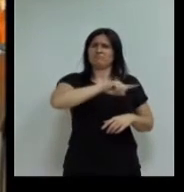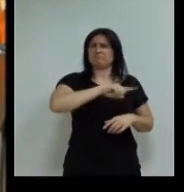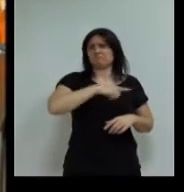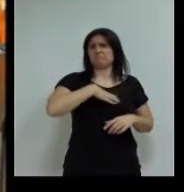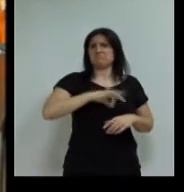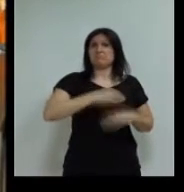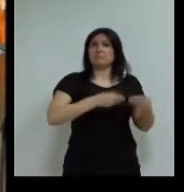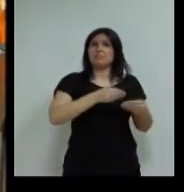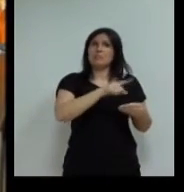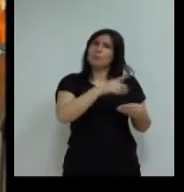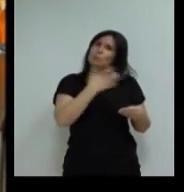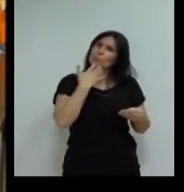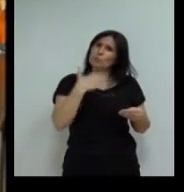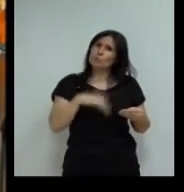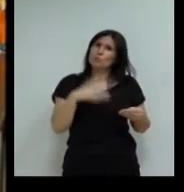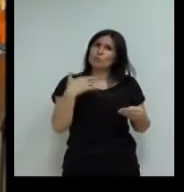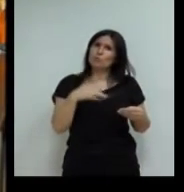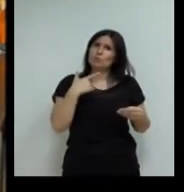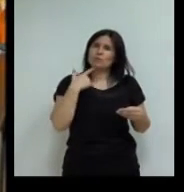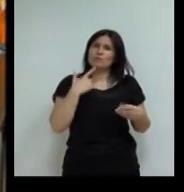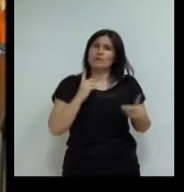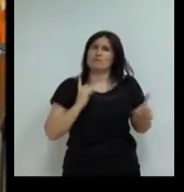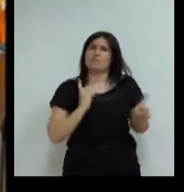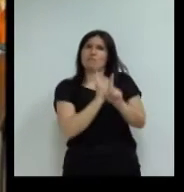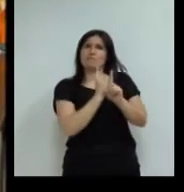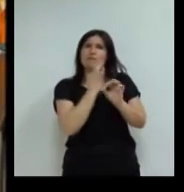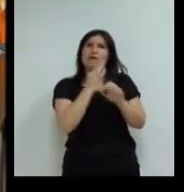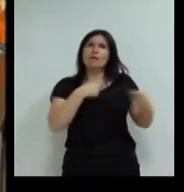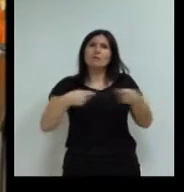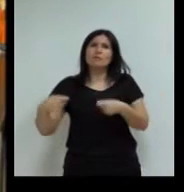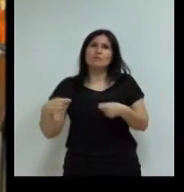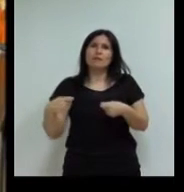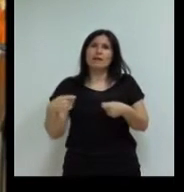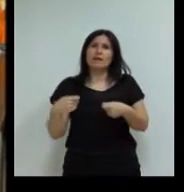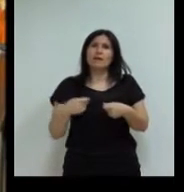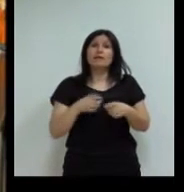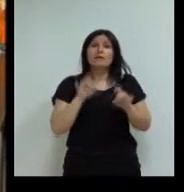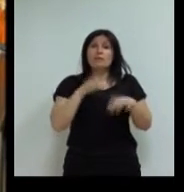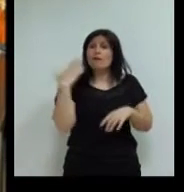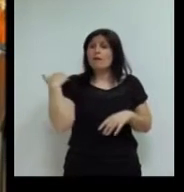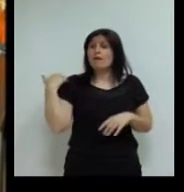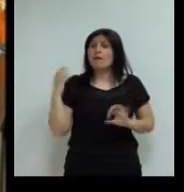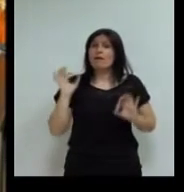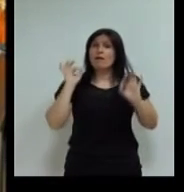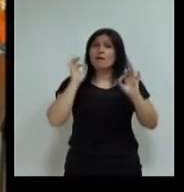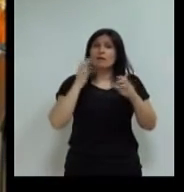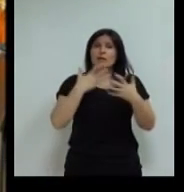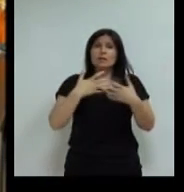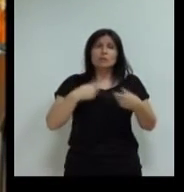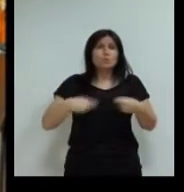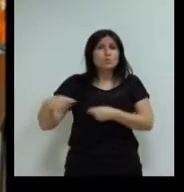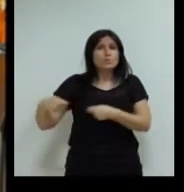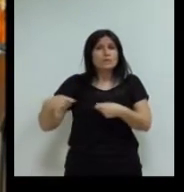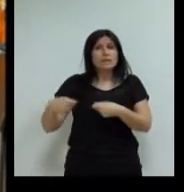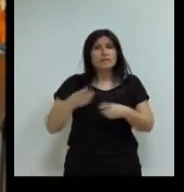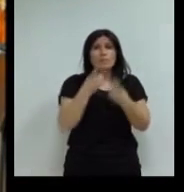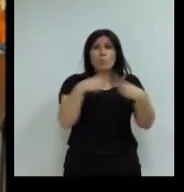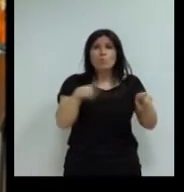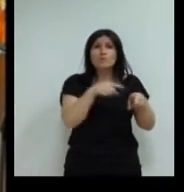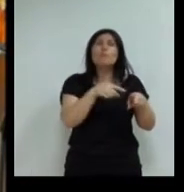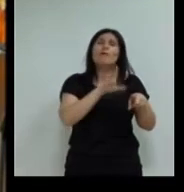montera para hacer eso, estás chocando directamente con la industria. Es lo mismo que le pasó a la industria musical en su momento, solo que ha sabido adaptarse,